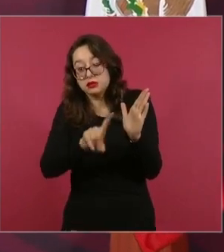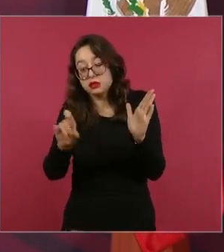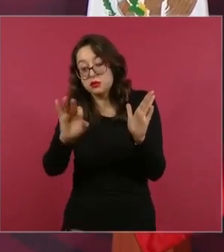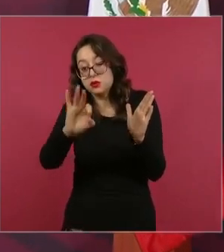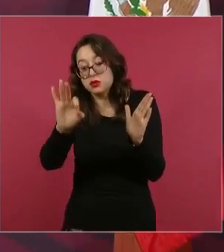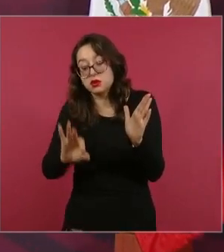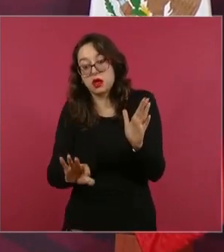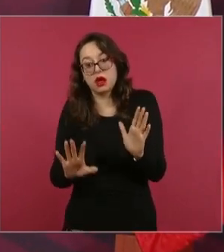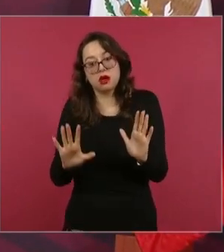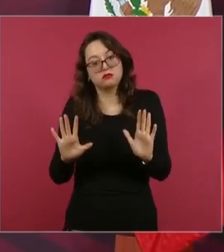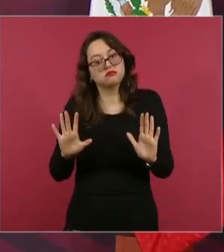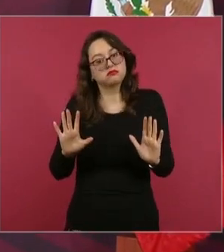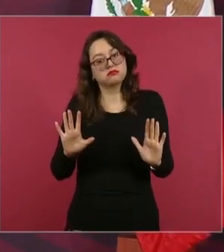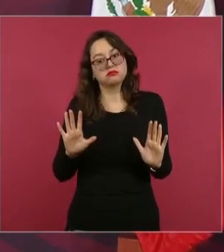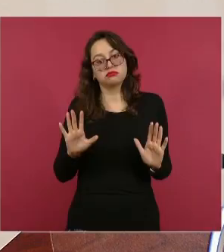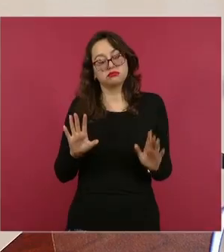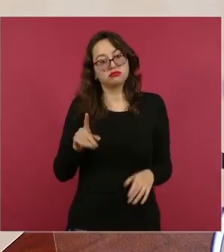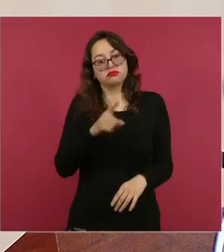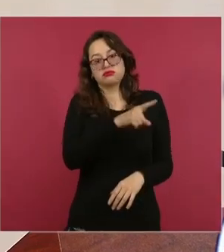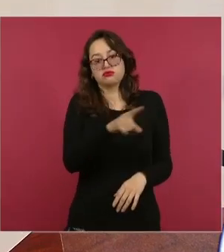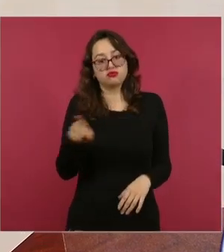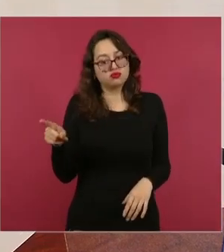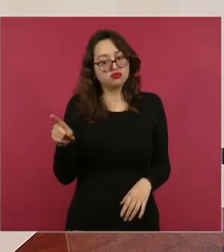que no